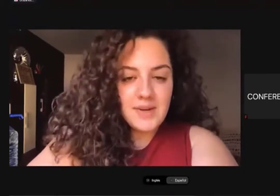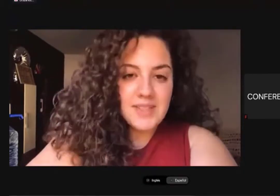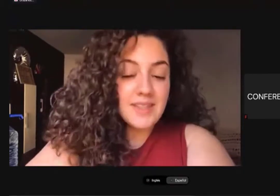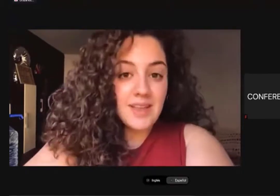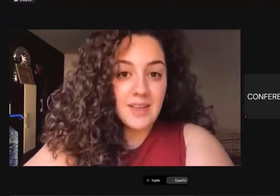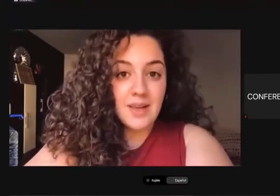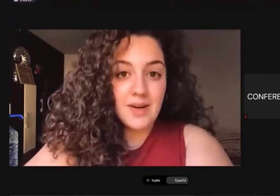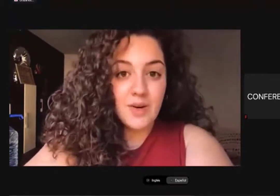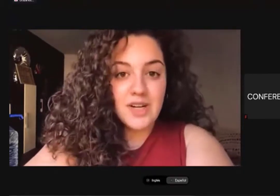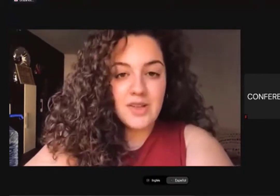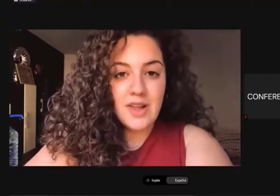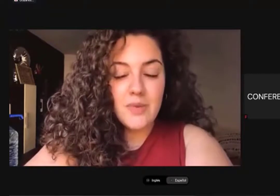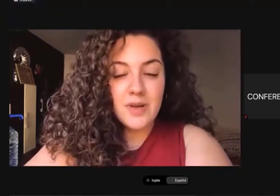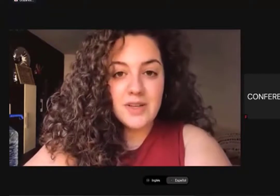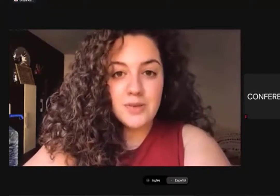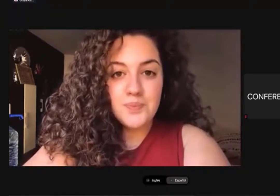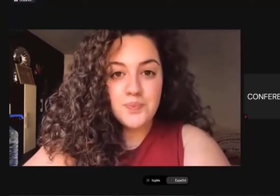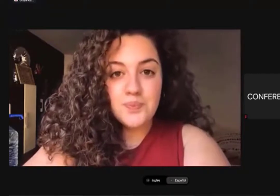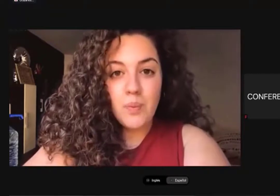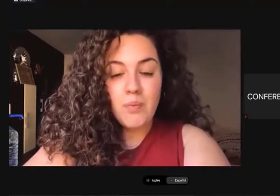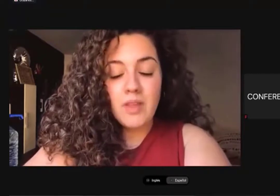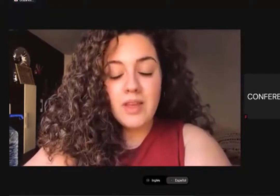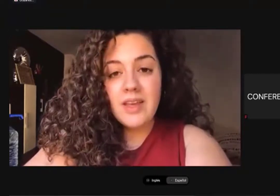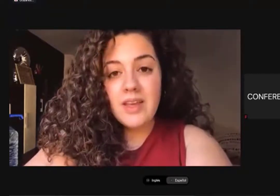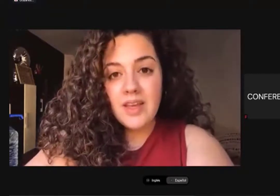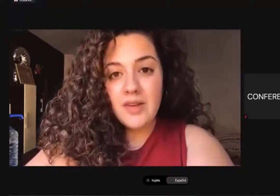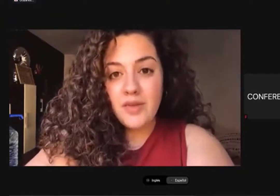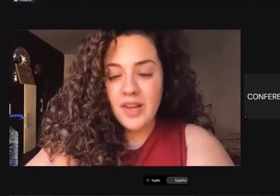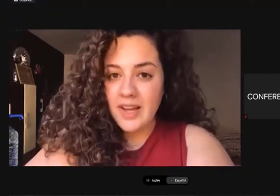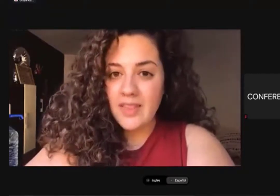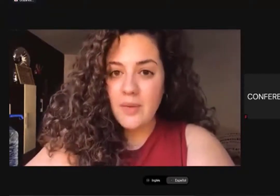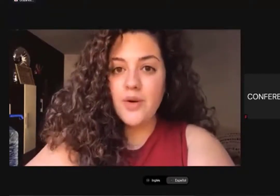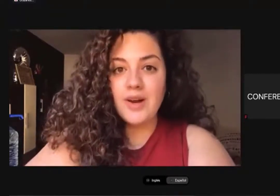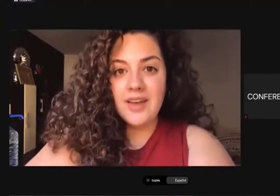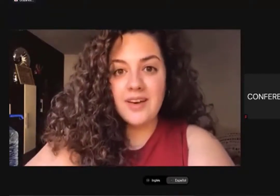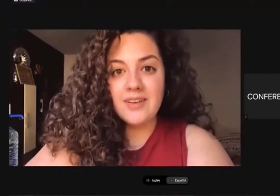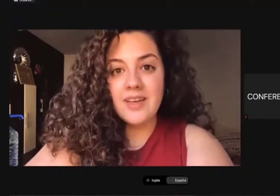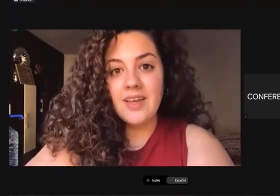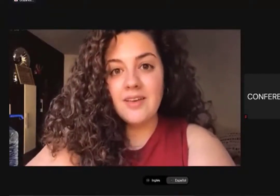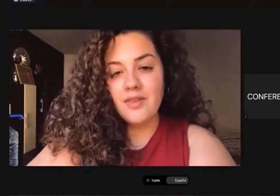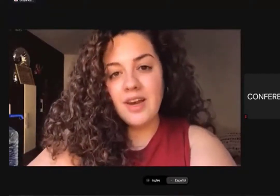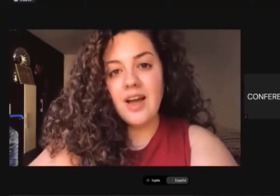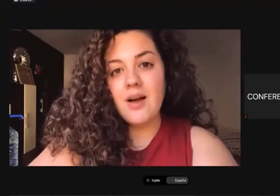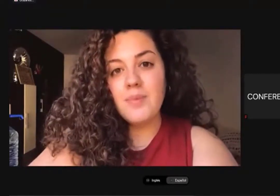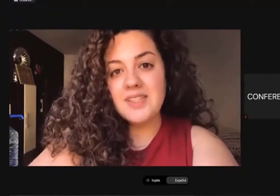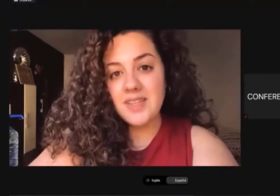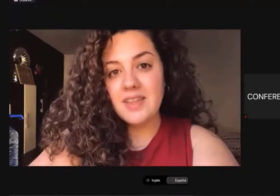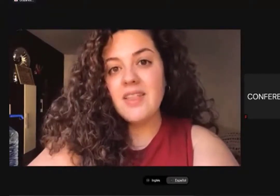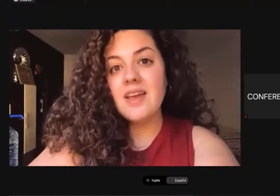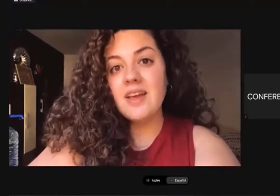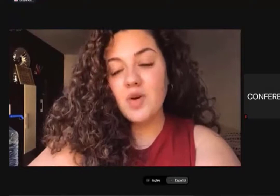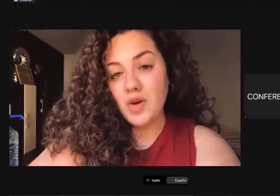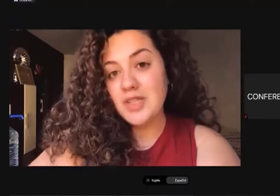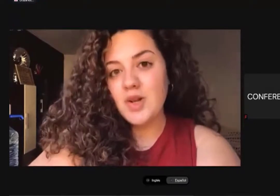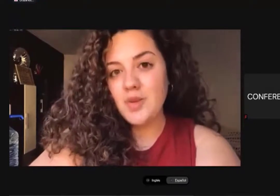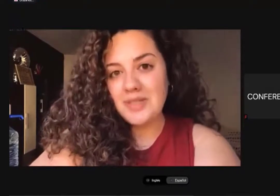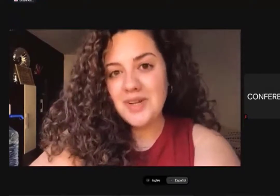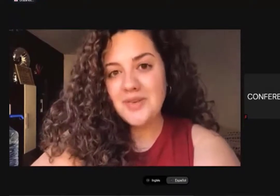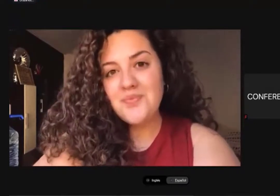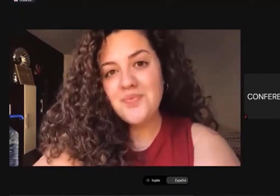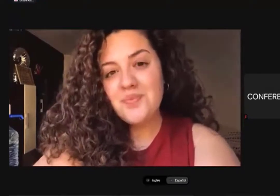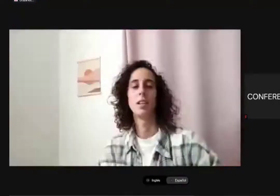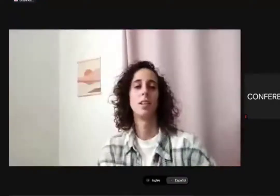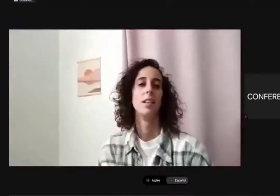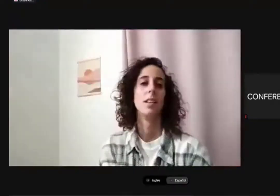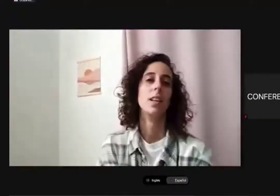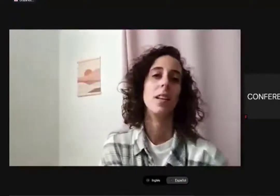la vicepresidenta del Congreso del año pasado. Y fui elegida por Lara, que fue la presidenta del Congreso del año